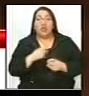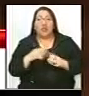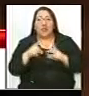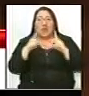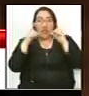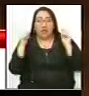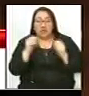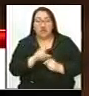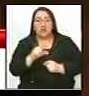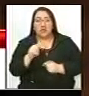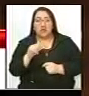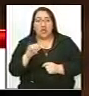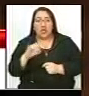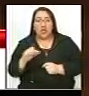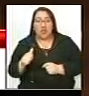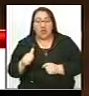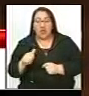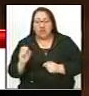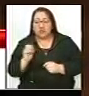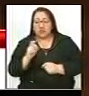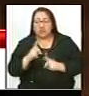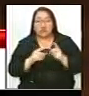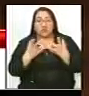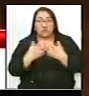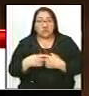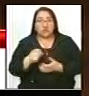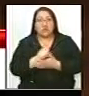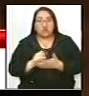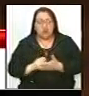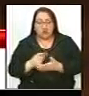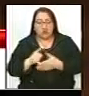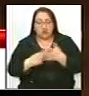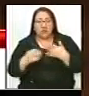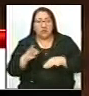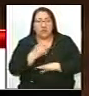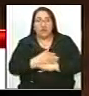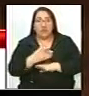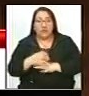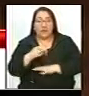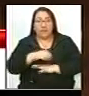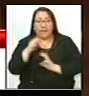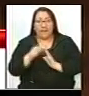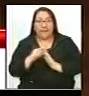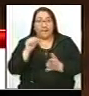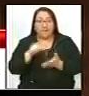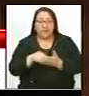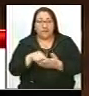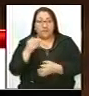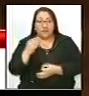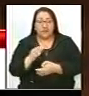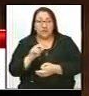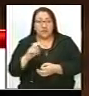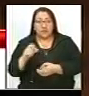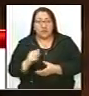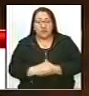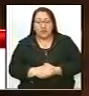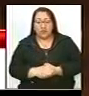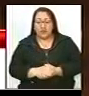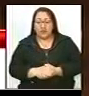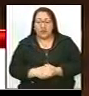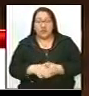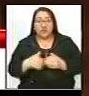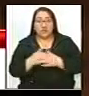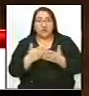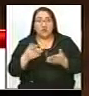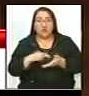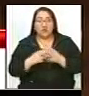Jaica, o hay una empresa contratista que es la que desarrolla el proyecto en sí físicamente y que los